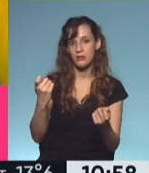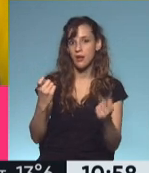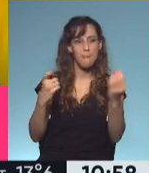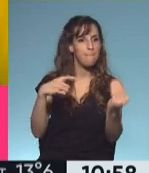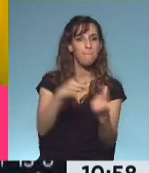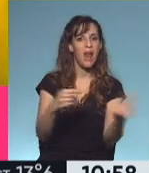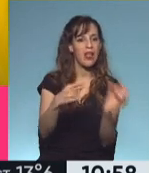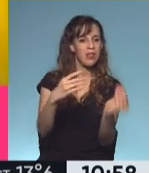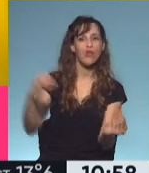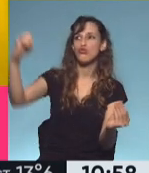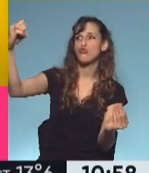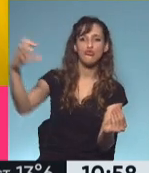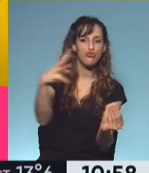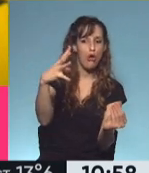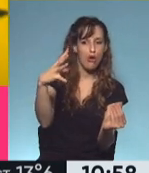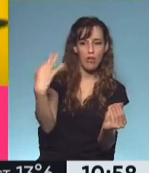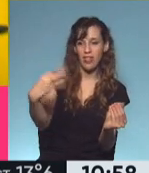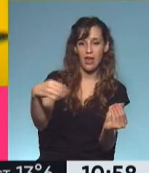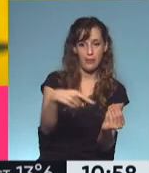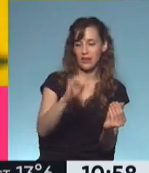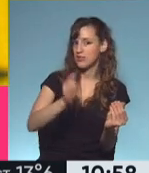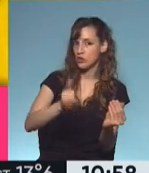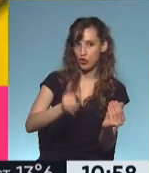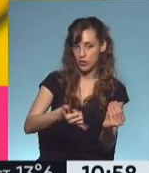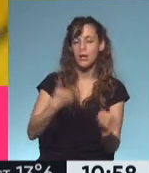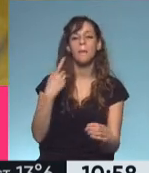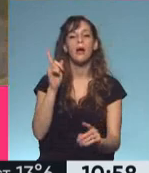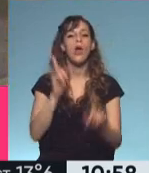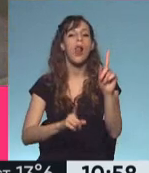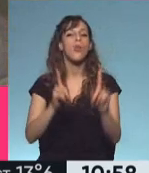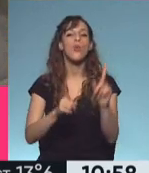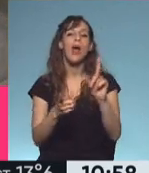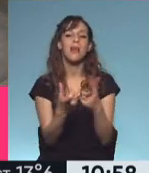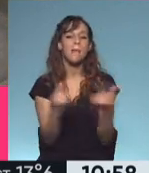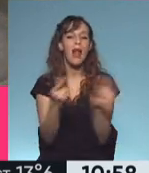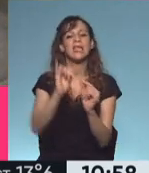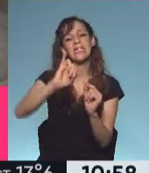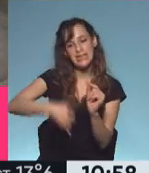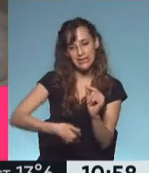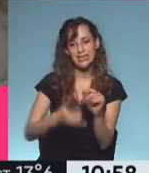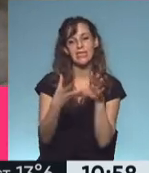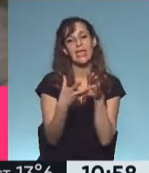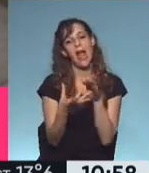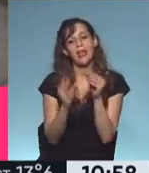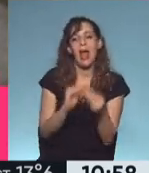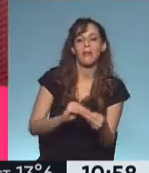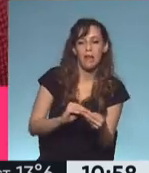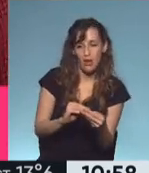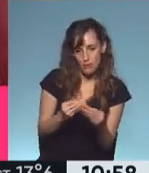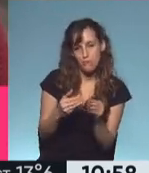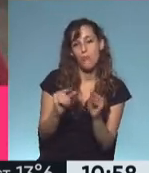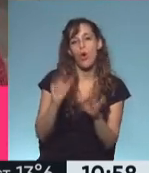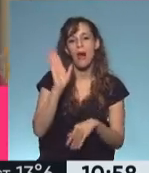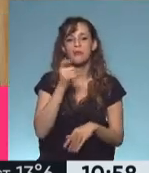Después lo que pasa es que hay algunas que se adaptan más a la falta de sol o a una luz más indirecta. Por ejemplo, esa que está